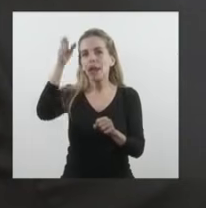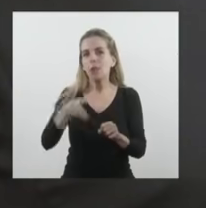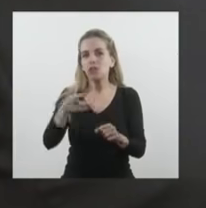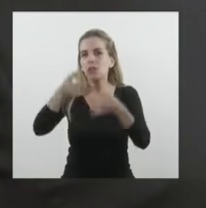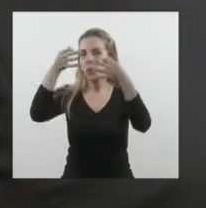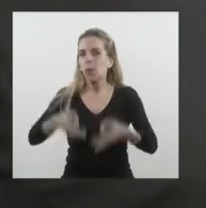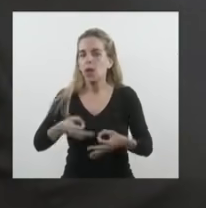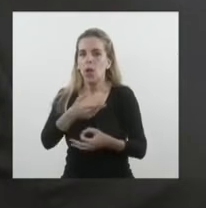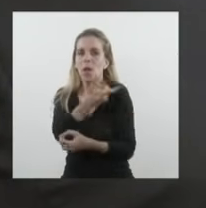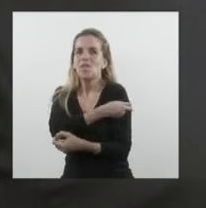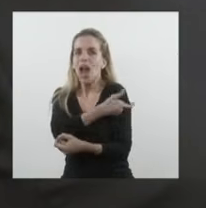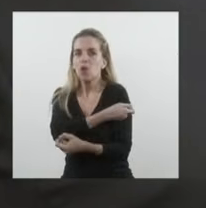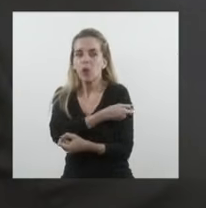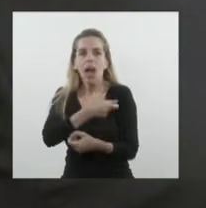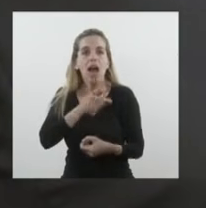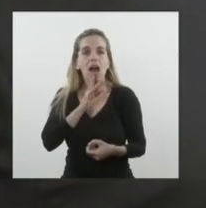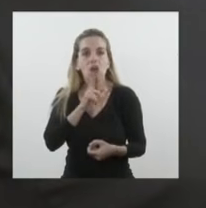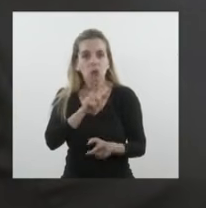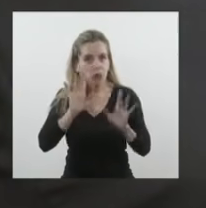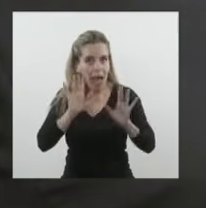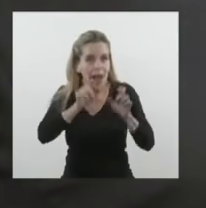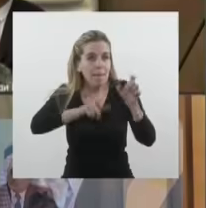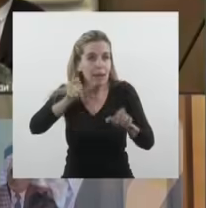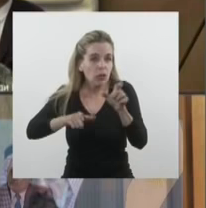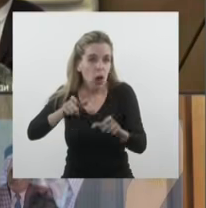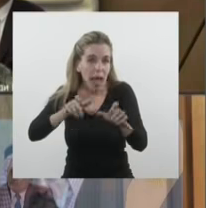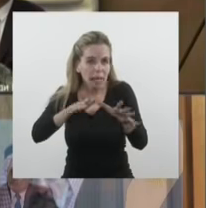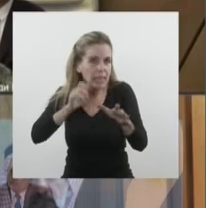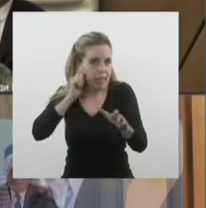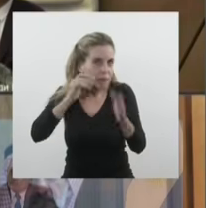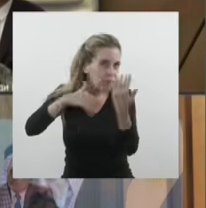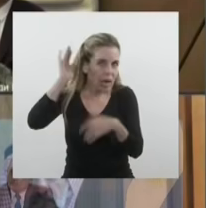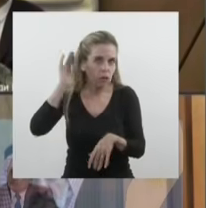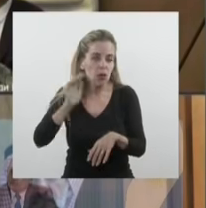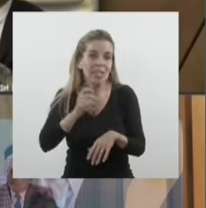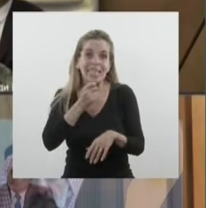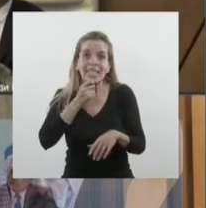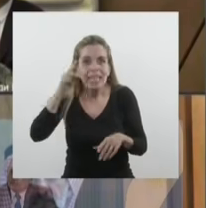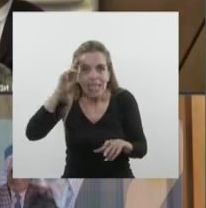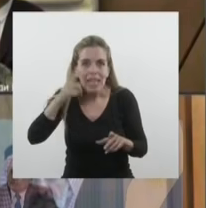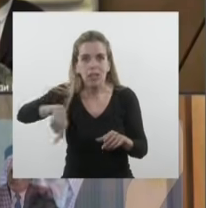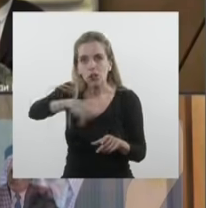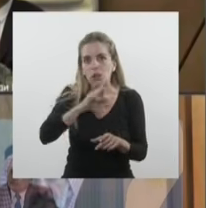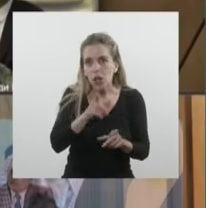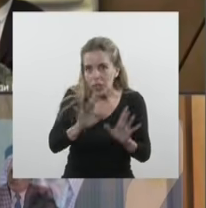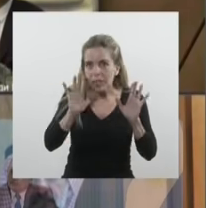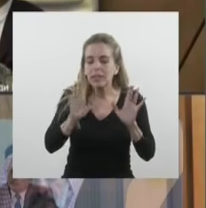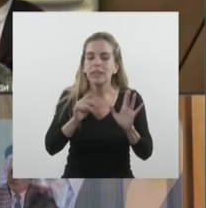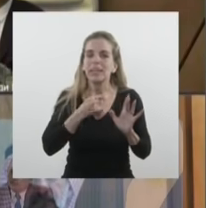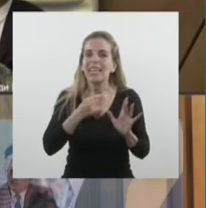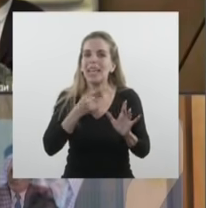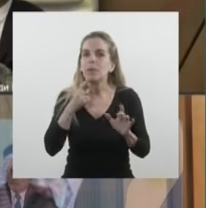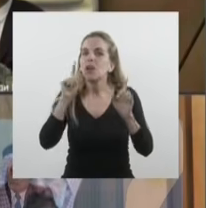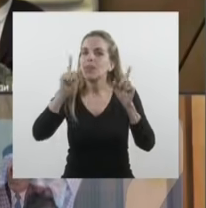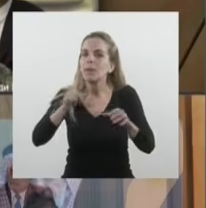de la vacuna en las personas mayores y así nos alejan no queríamos lanzar